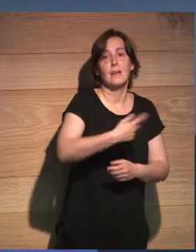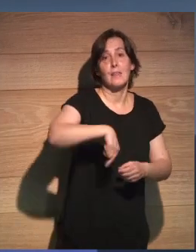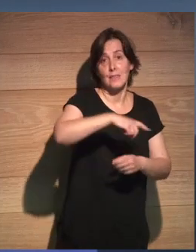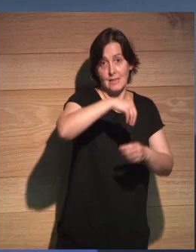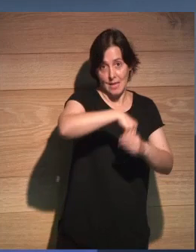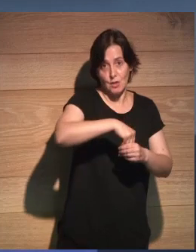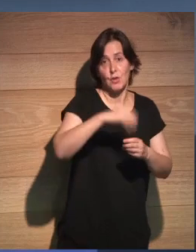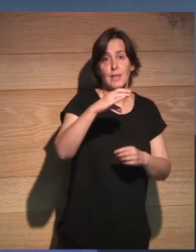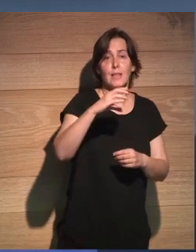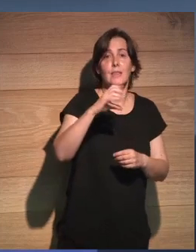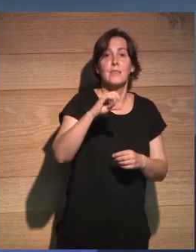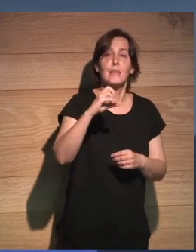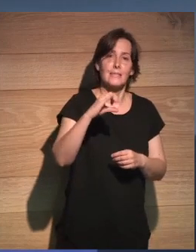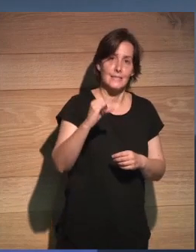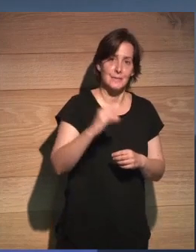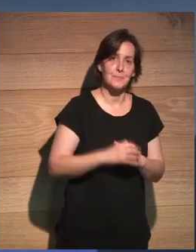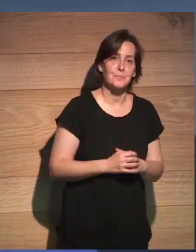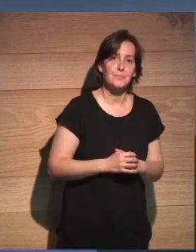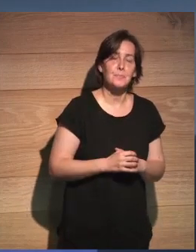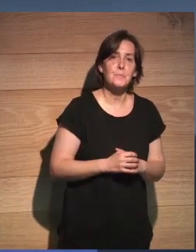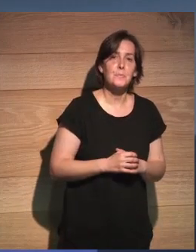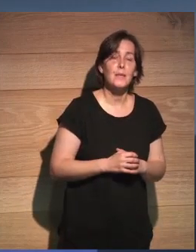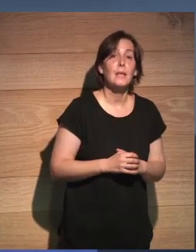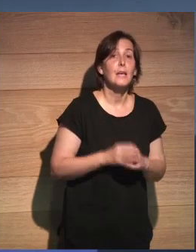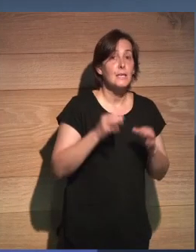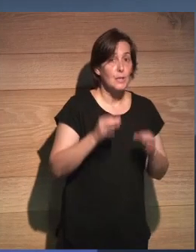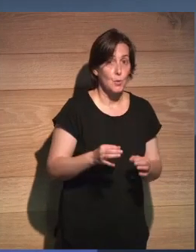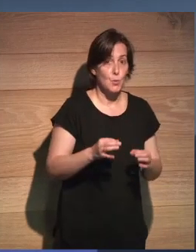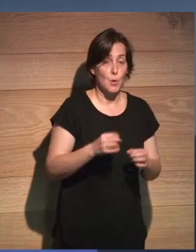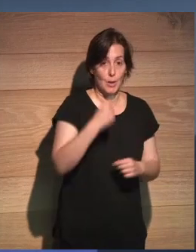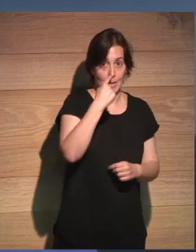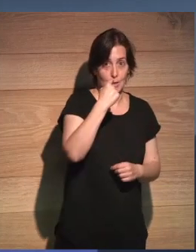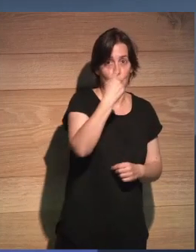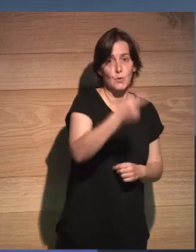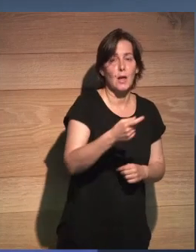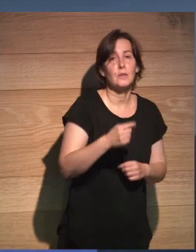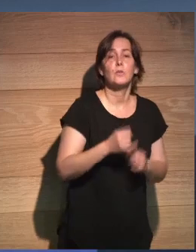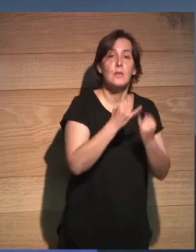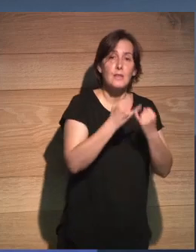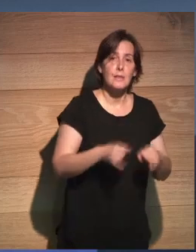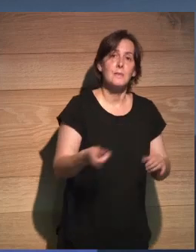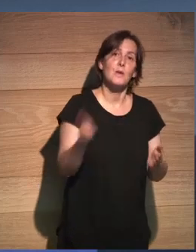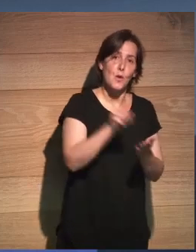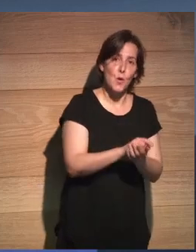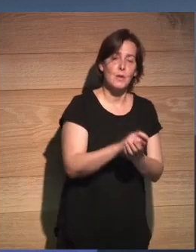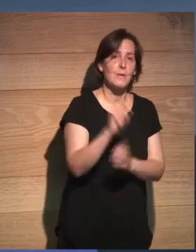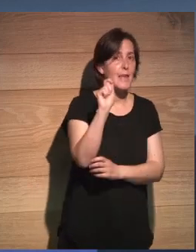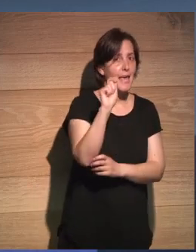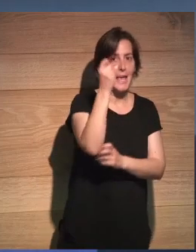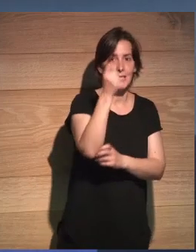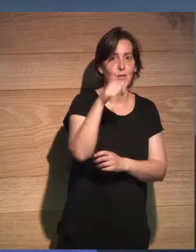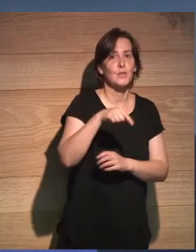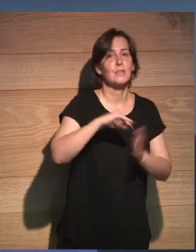del CSIC. Estoy segura de que dentro de un año podremos celebrar de nuevo el éxito de